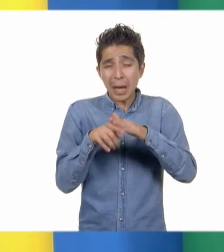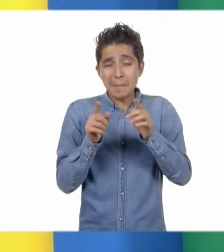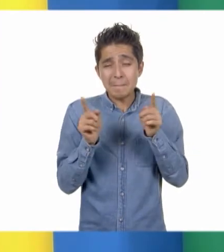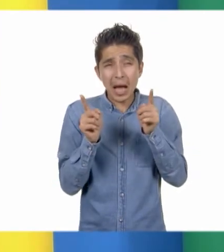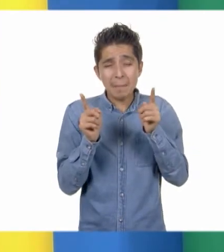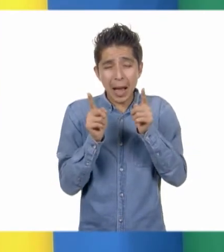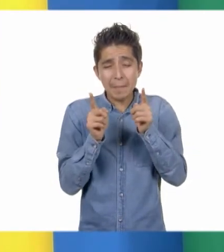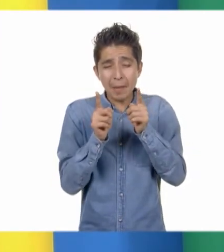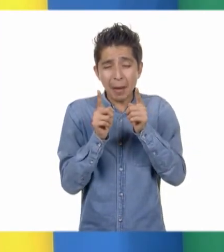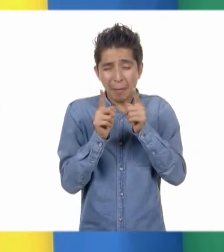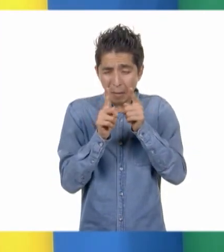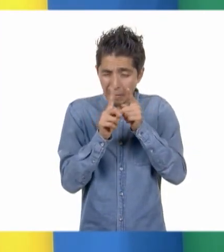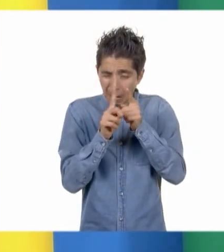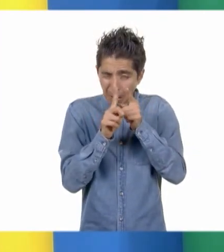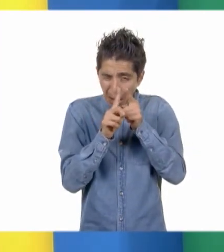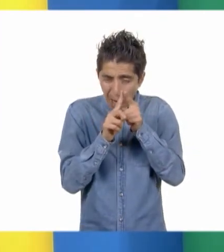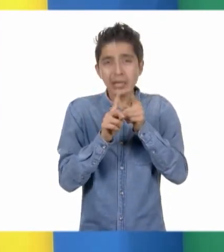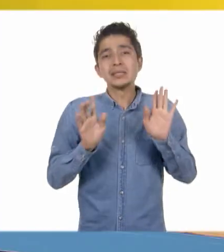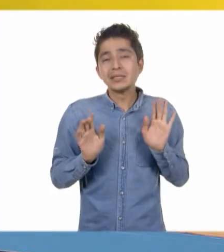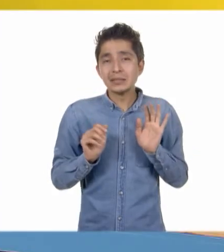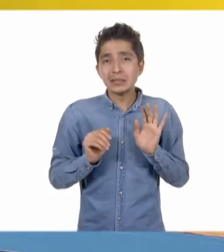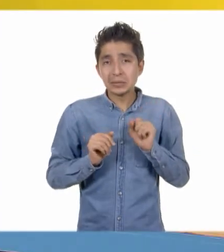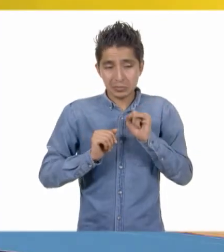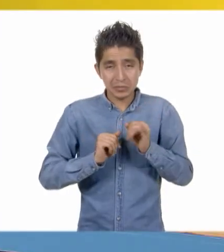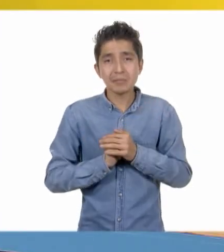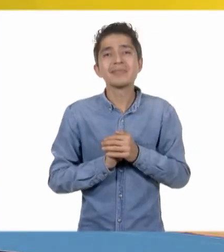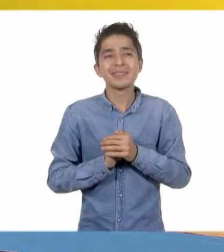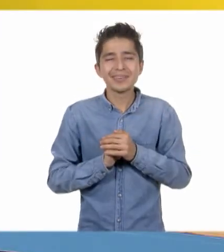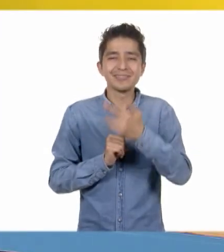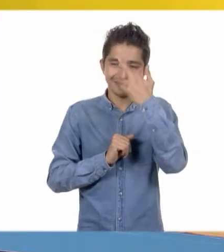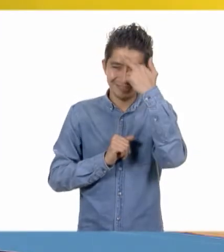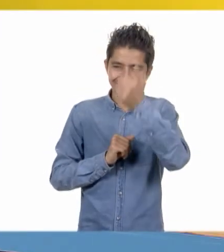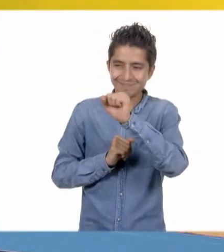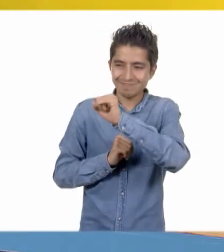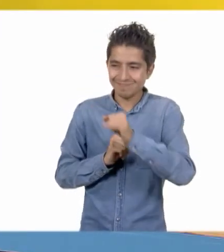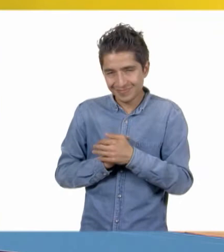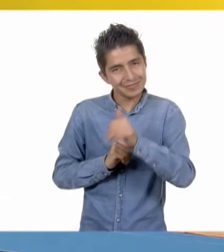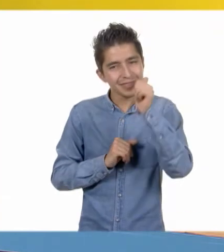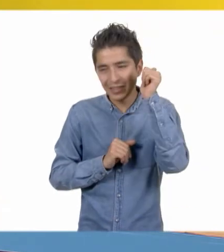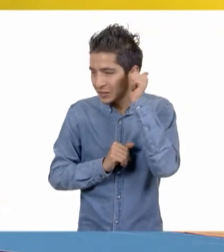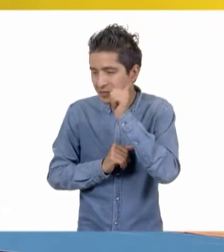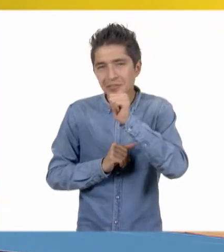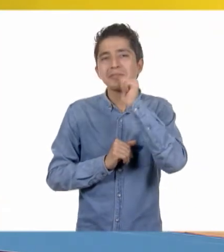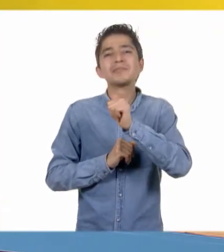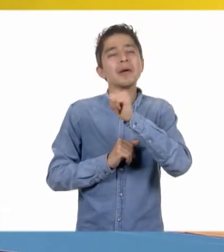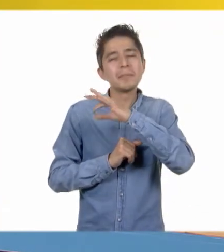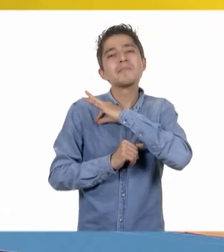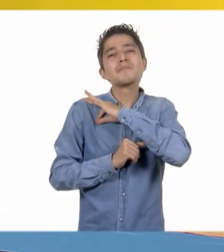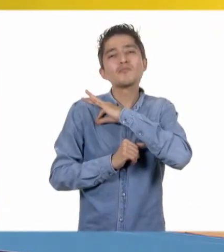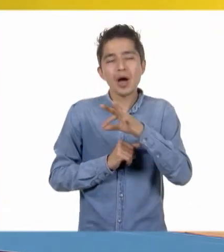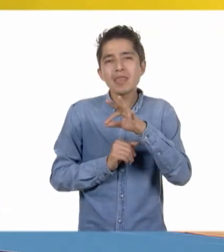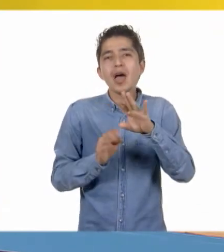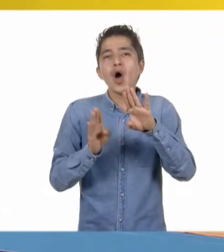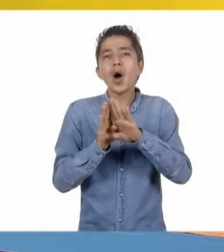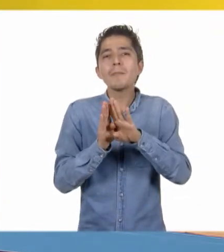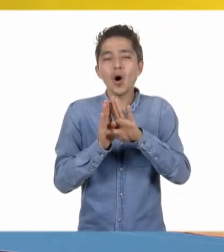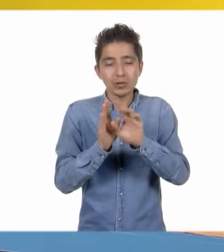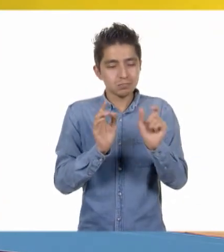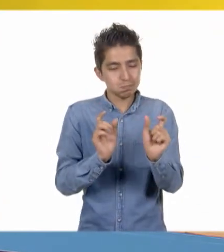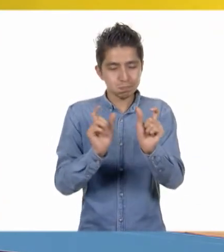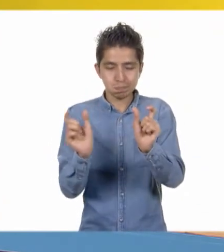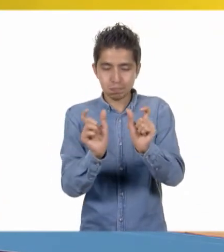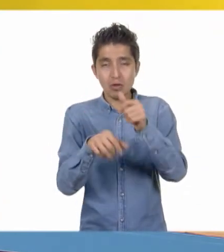luego otros más chiquitos y así hasta el infinito. Tienes toda la razón. Siempre podremos dividir el espacio que hay